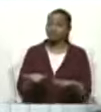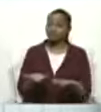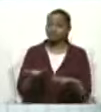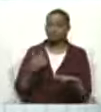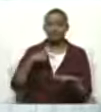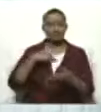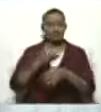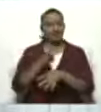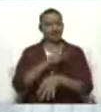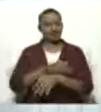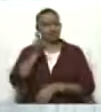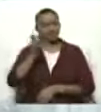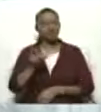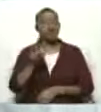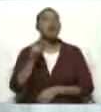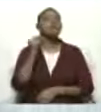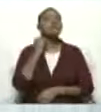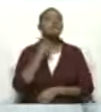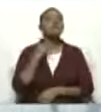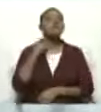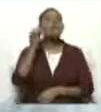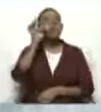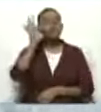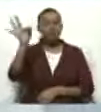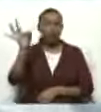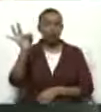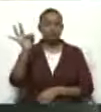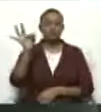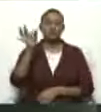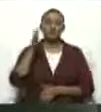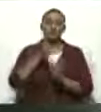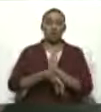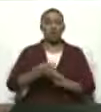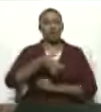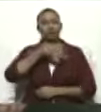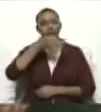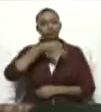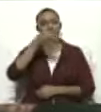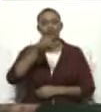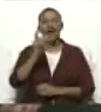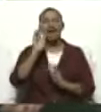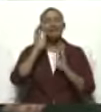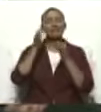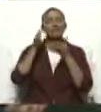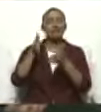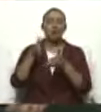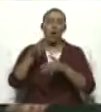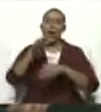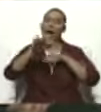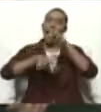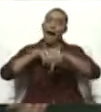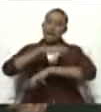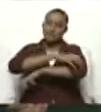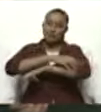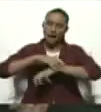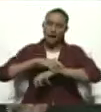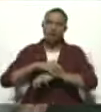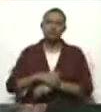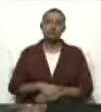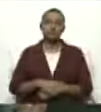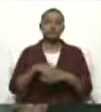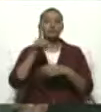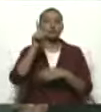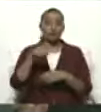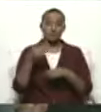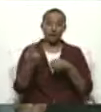Bolivariana de Venezuela, Tarek William Saad, en esta jornada de atención a las mascotas y también incorporando a la jornada del Ministerio